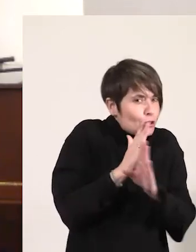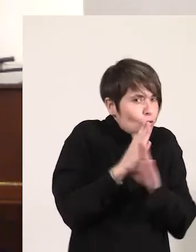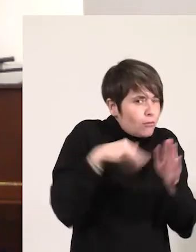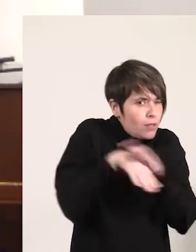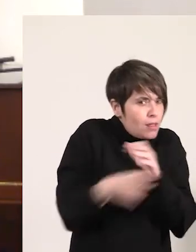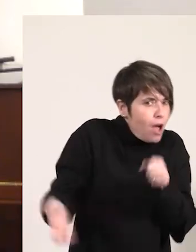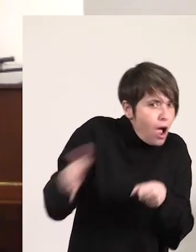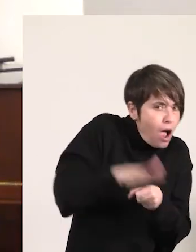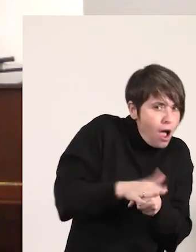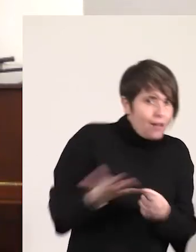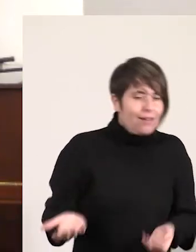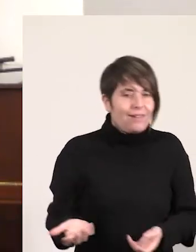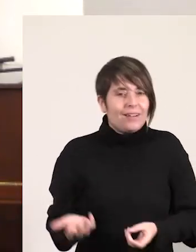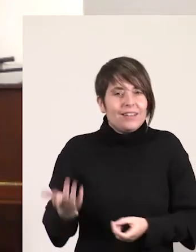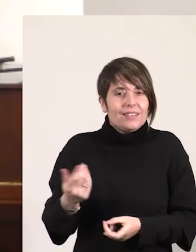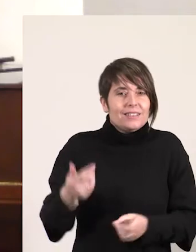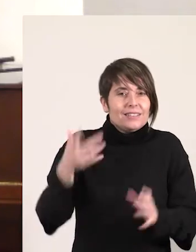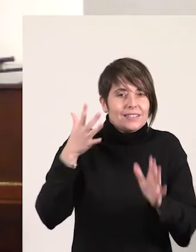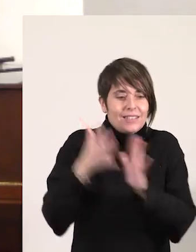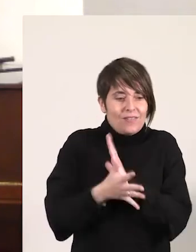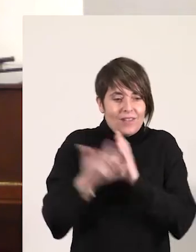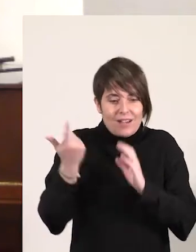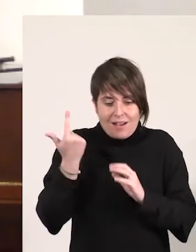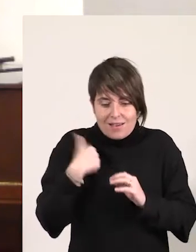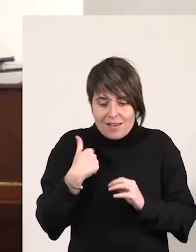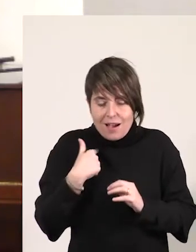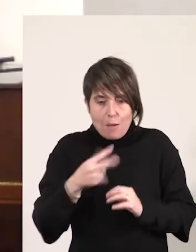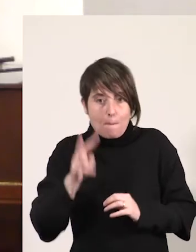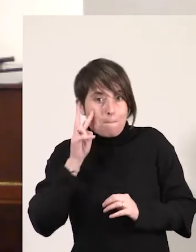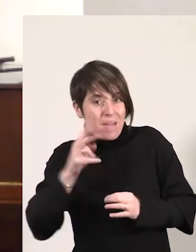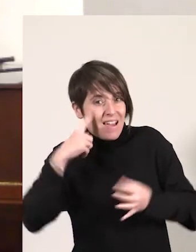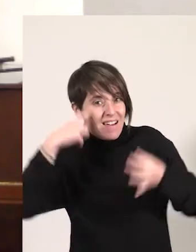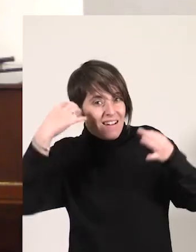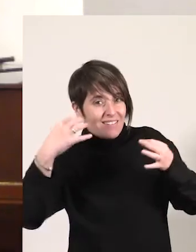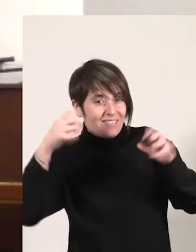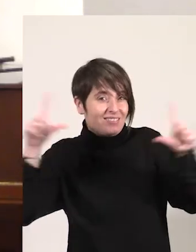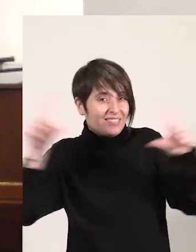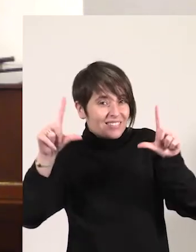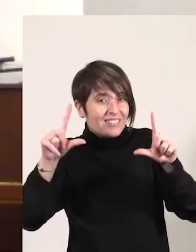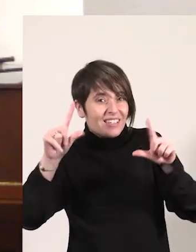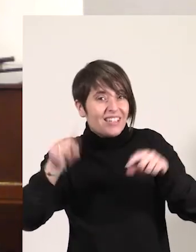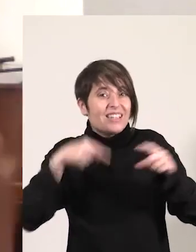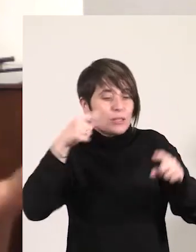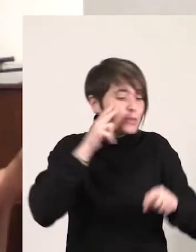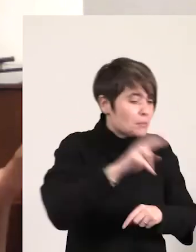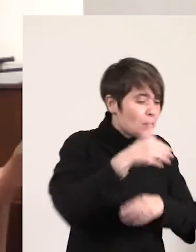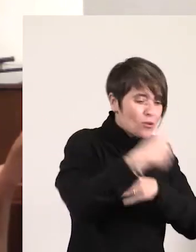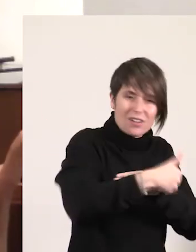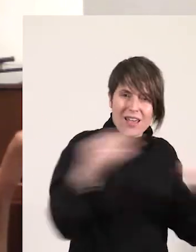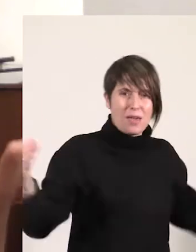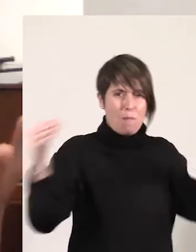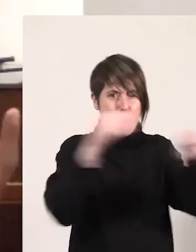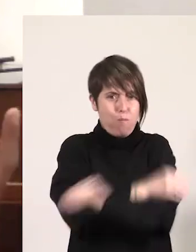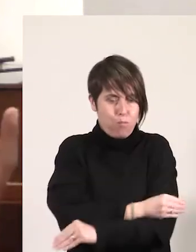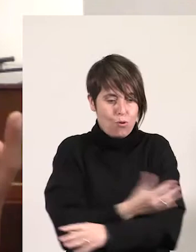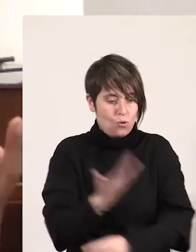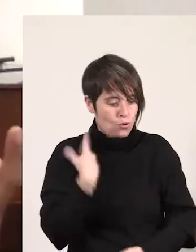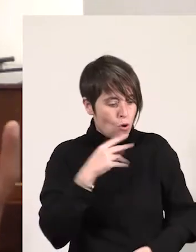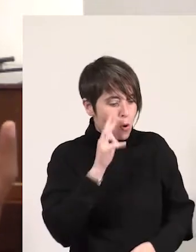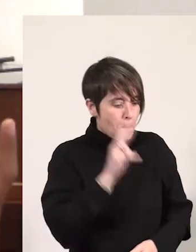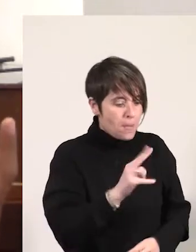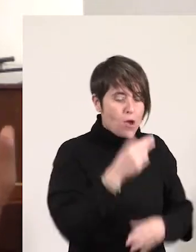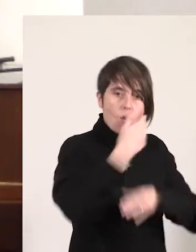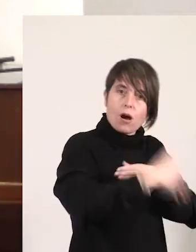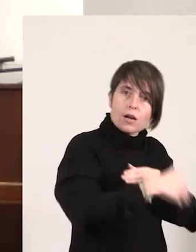nos empeñamos en que haya una, ya no es una brecha, porque es eso, es un precipicio entre lo que vemos en los medios de comunicación y lo que vemos